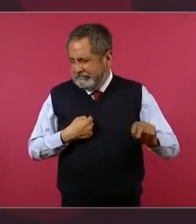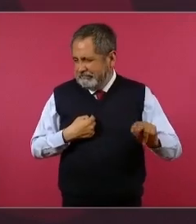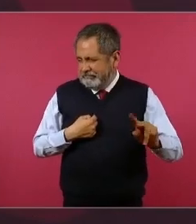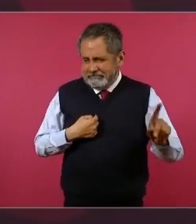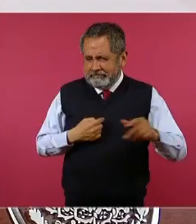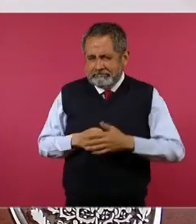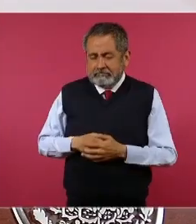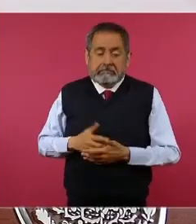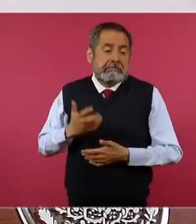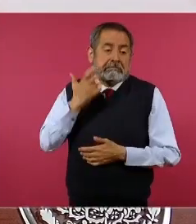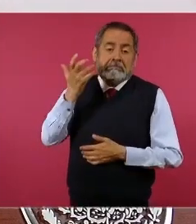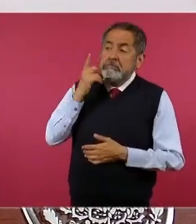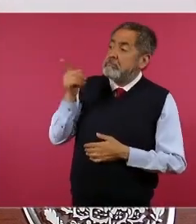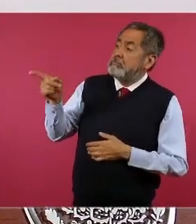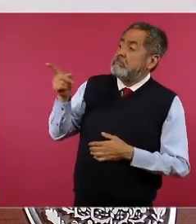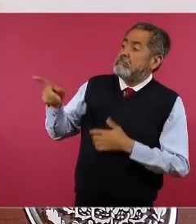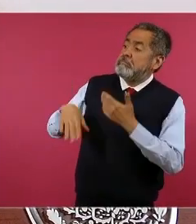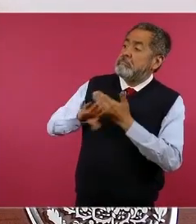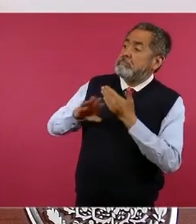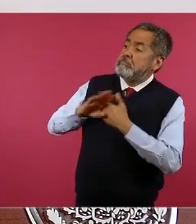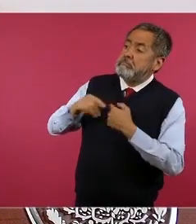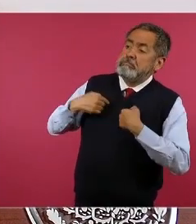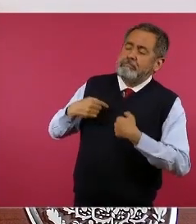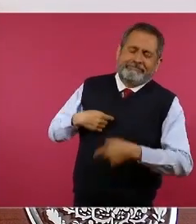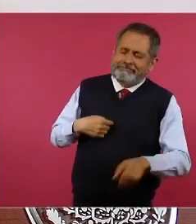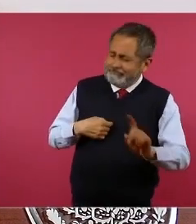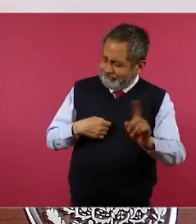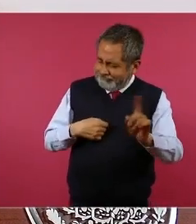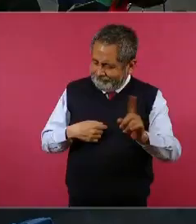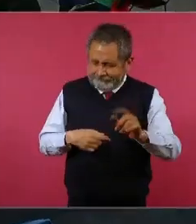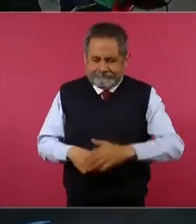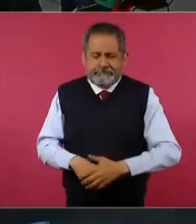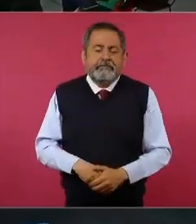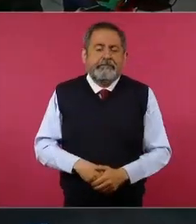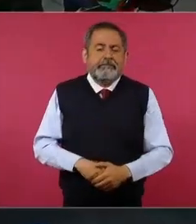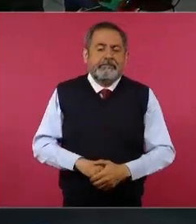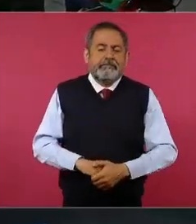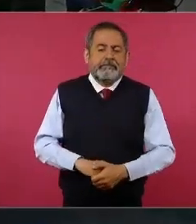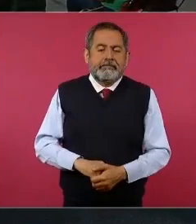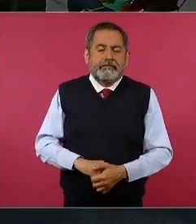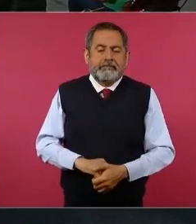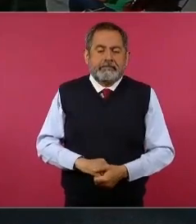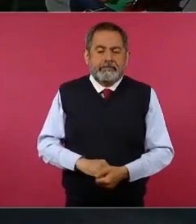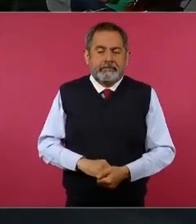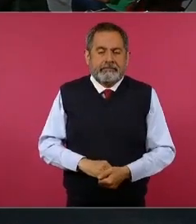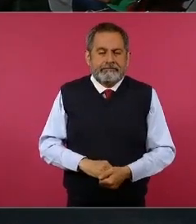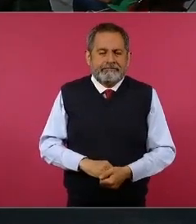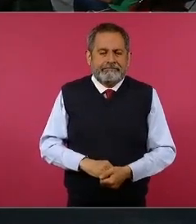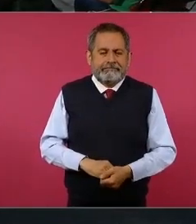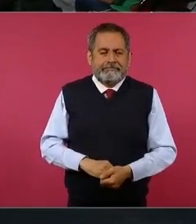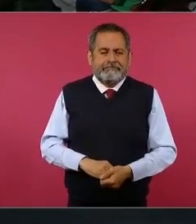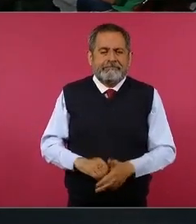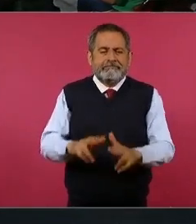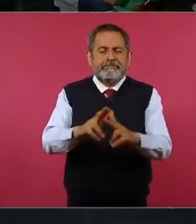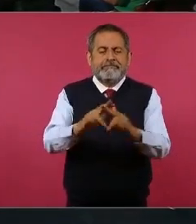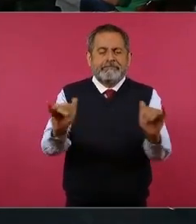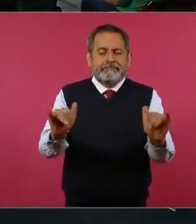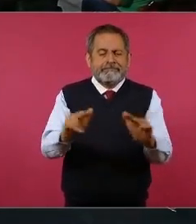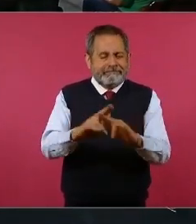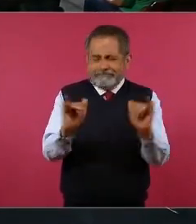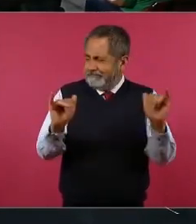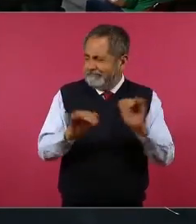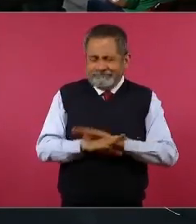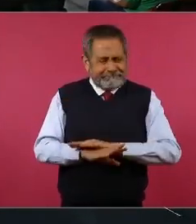de excusa, de pretexto. ¿Y no sé quién tendría interés en el gobierno de investigarnos? Nadie. Es